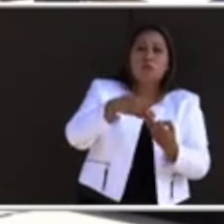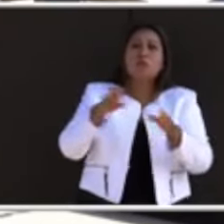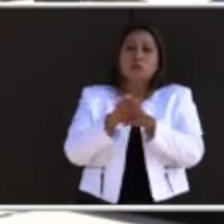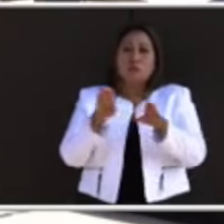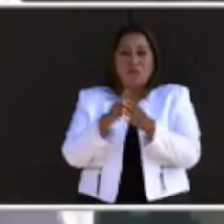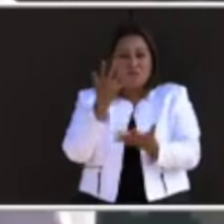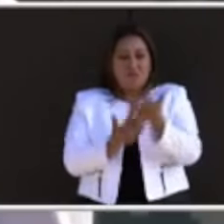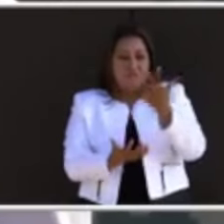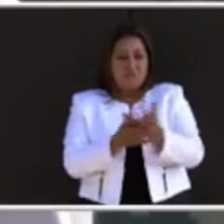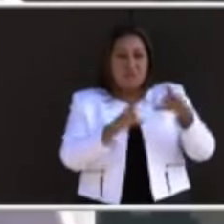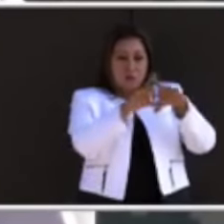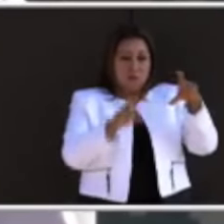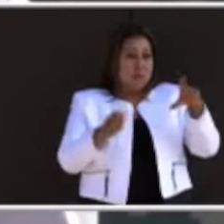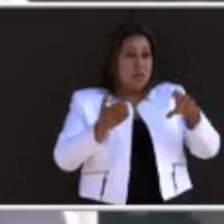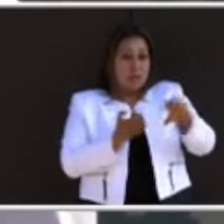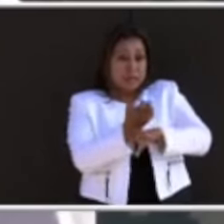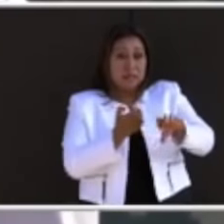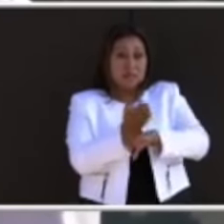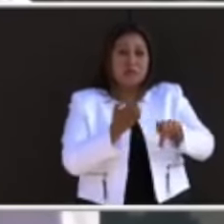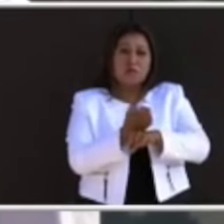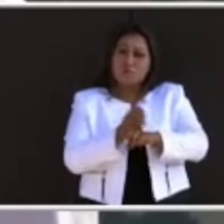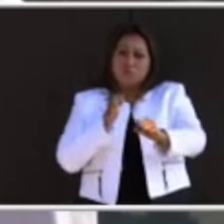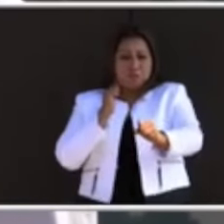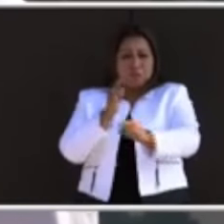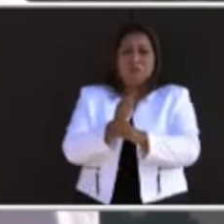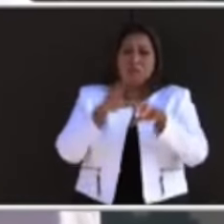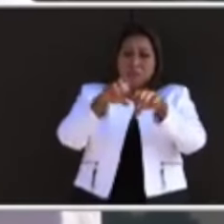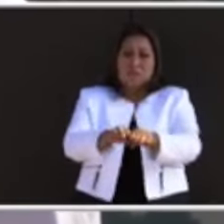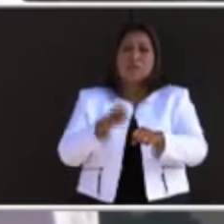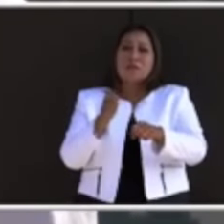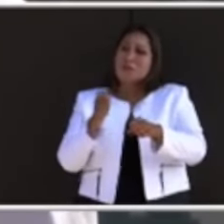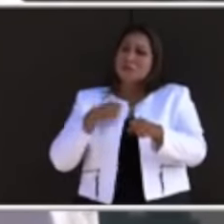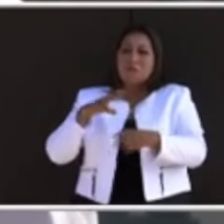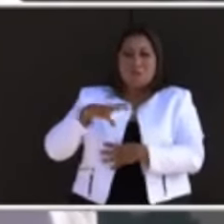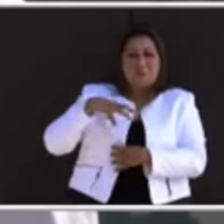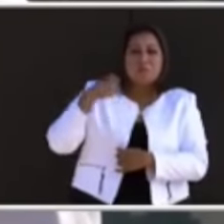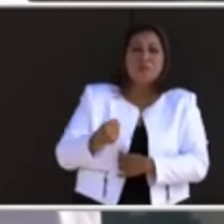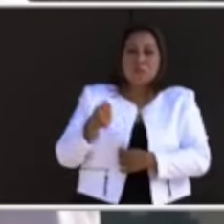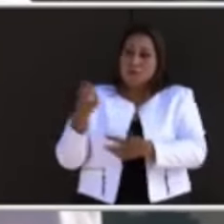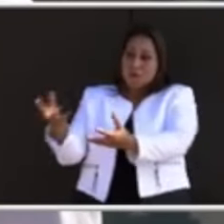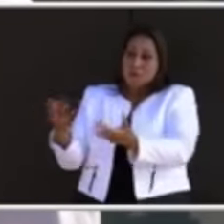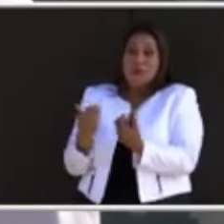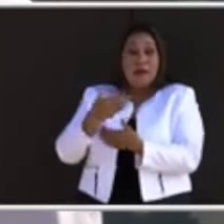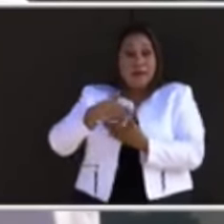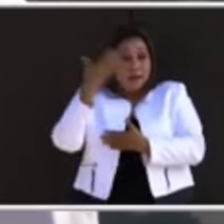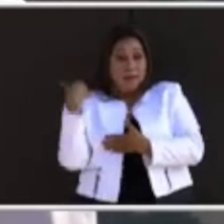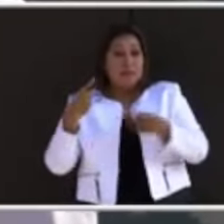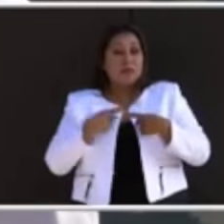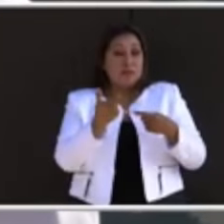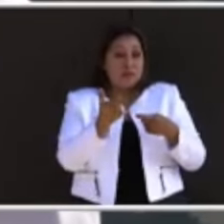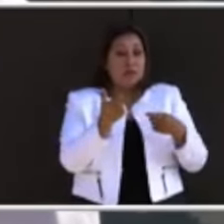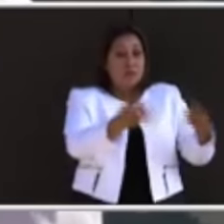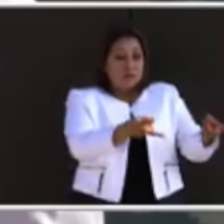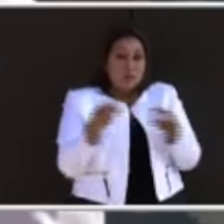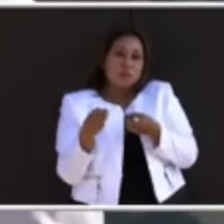Estado, iremos a fondo para recuperar para los veracruzanos el dinero que les fue robado. Muchas gracias de